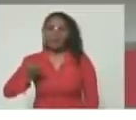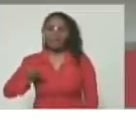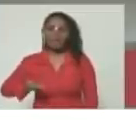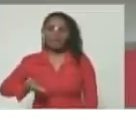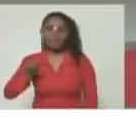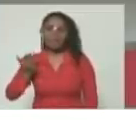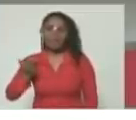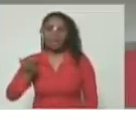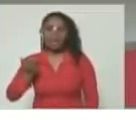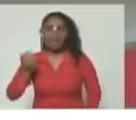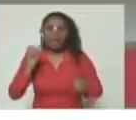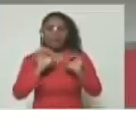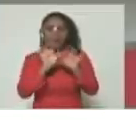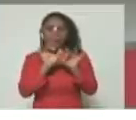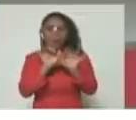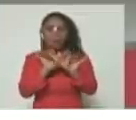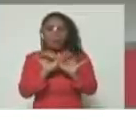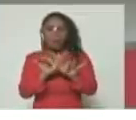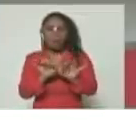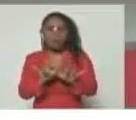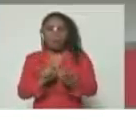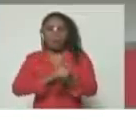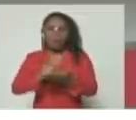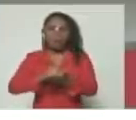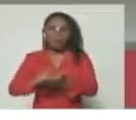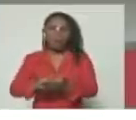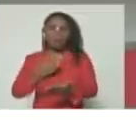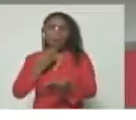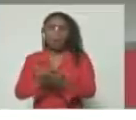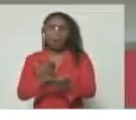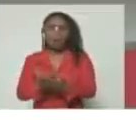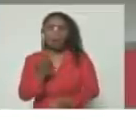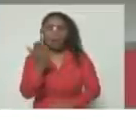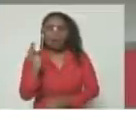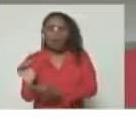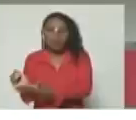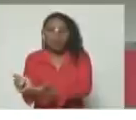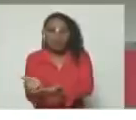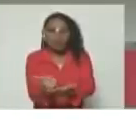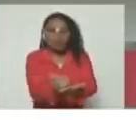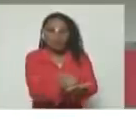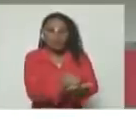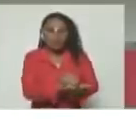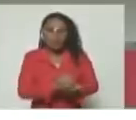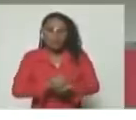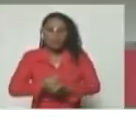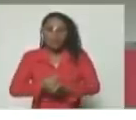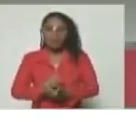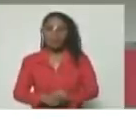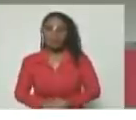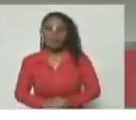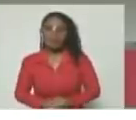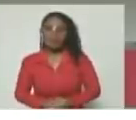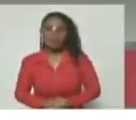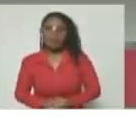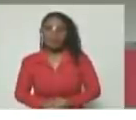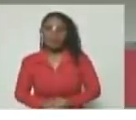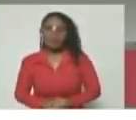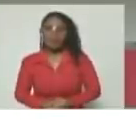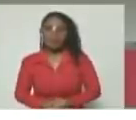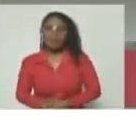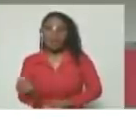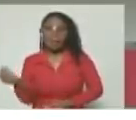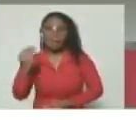la sistematización de las propuestas que ustedes van recogiendo. Le doy la